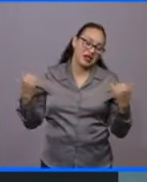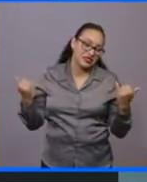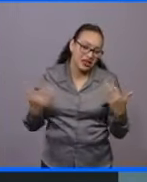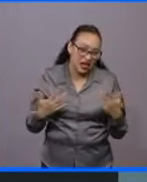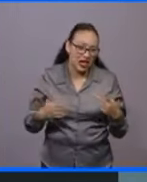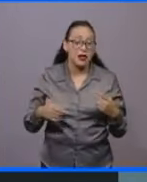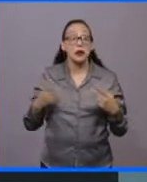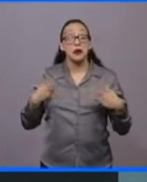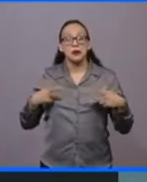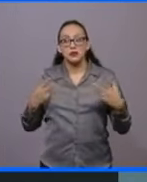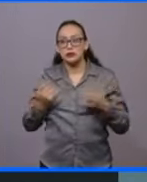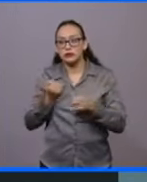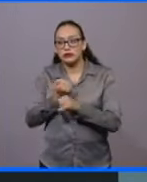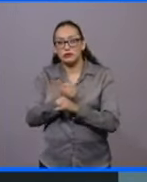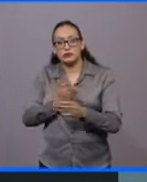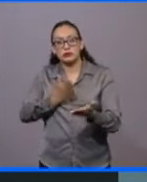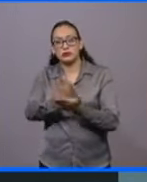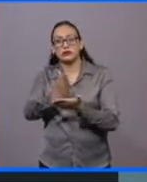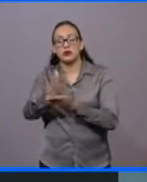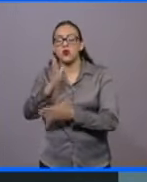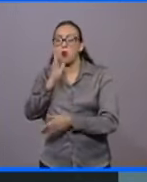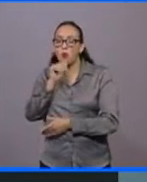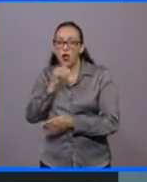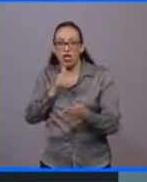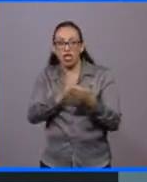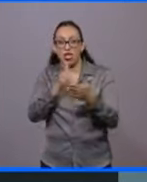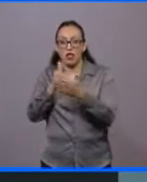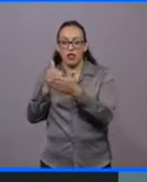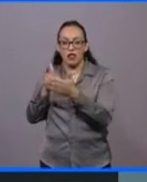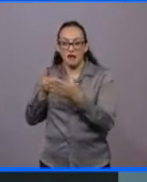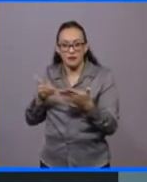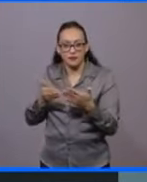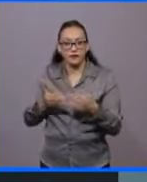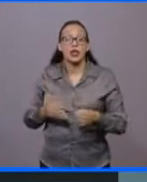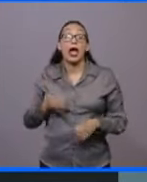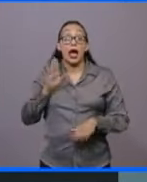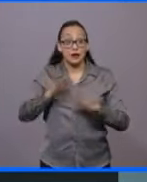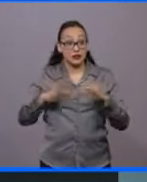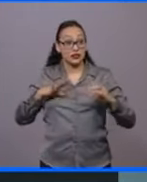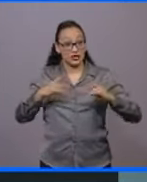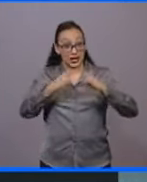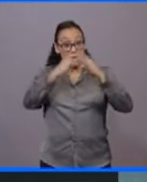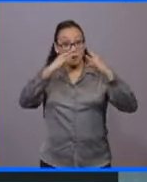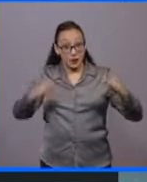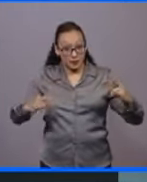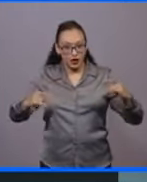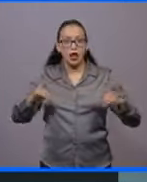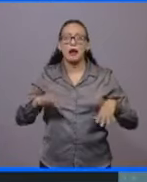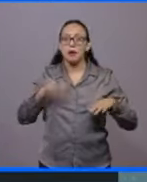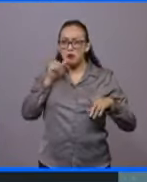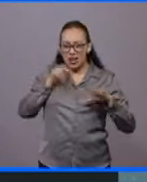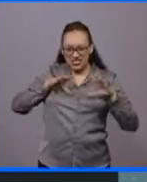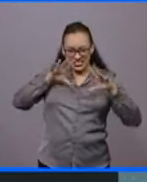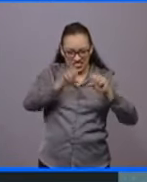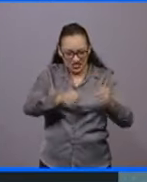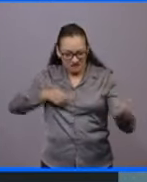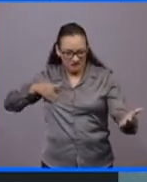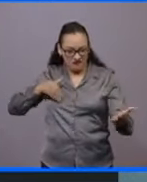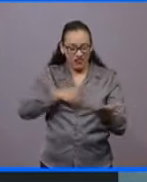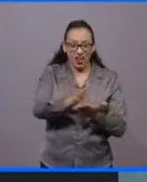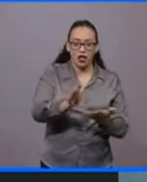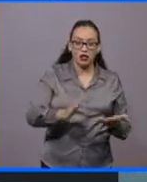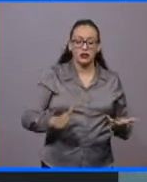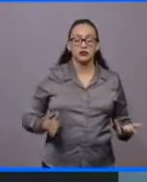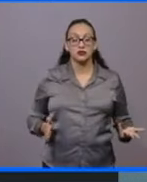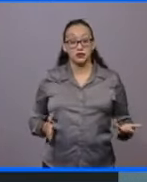sujetas a tener información y no pueden ejercer otros derechos, los campamentos, los desalojos forzados, todos esos en conjunto pueden ser